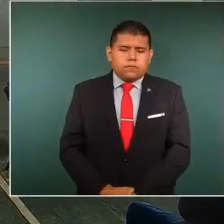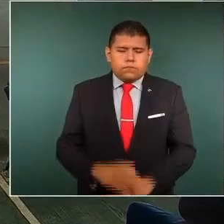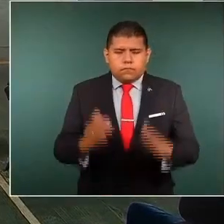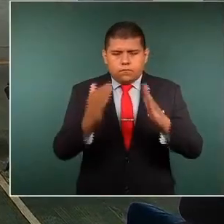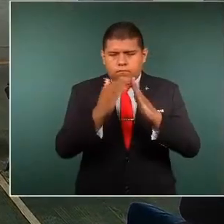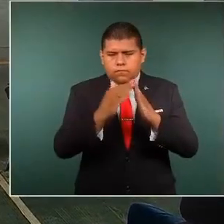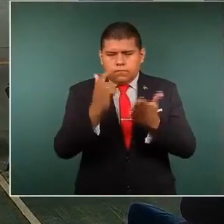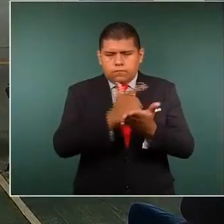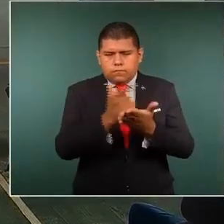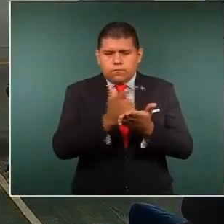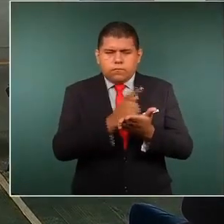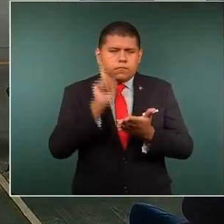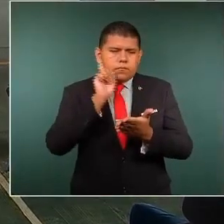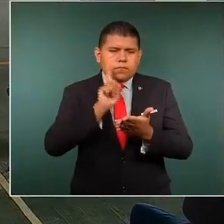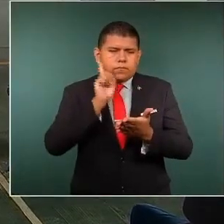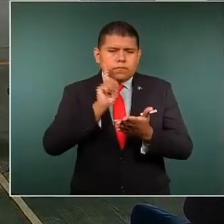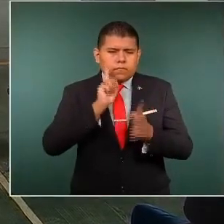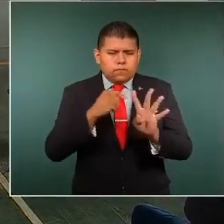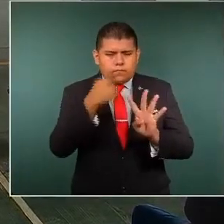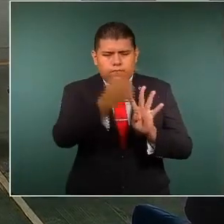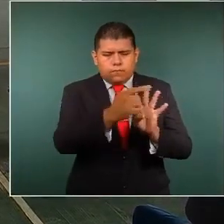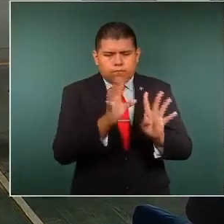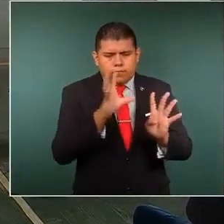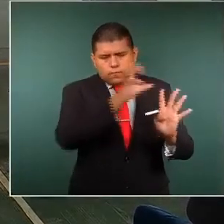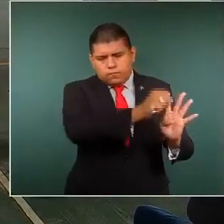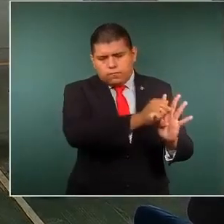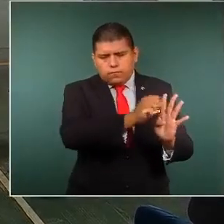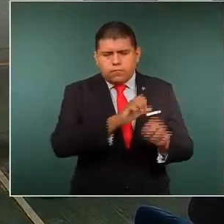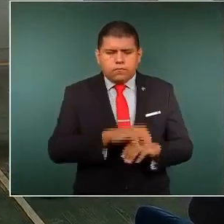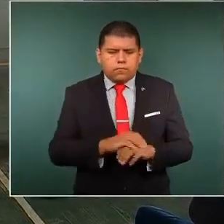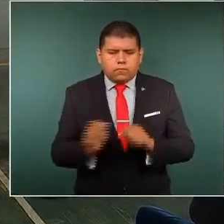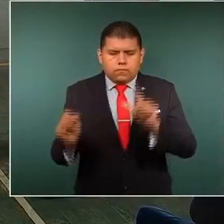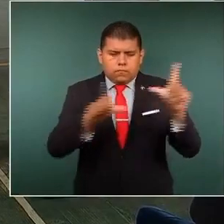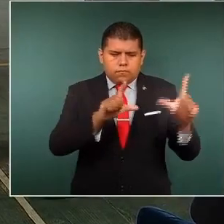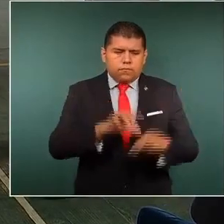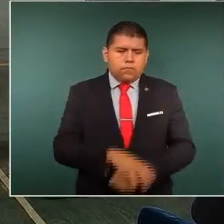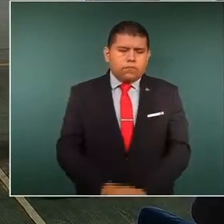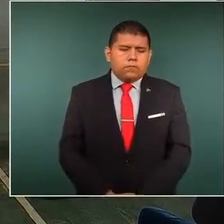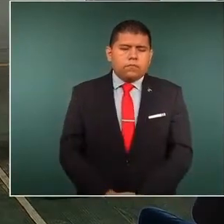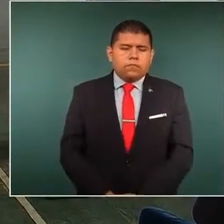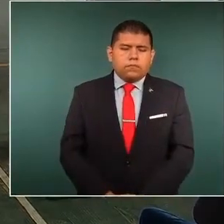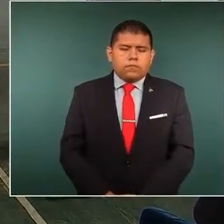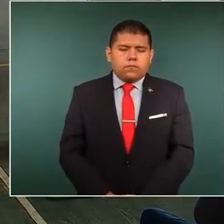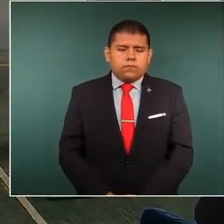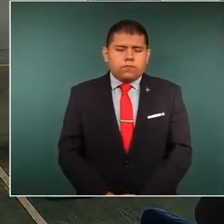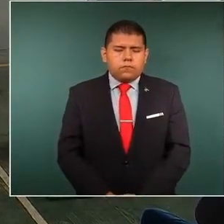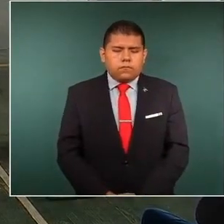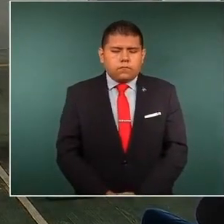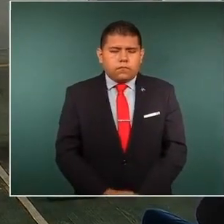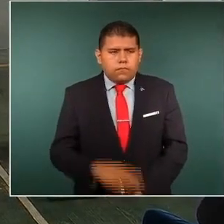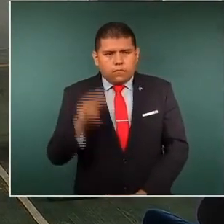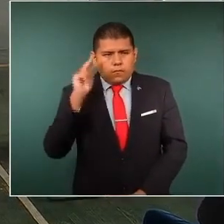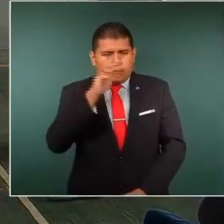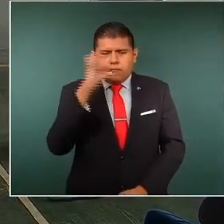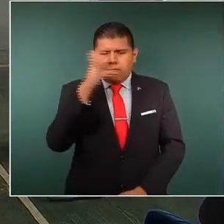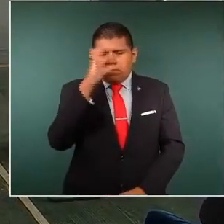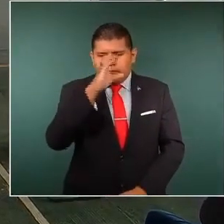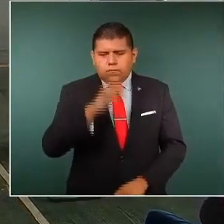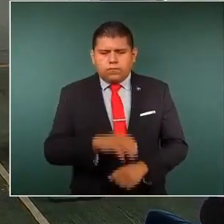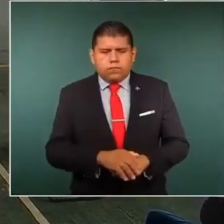mujeres detenidas, una con la orden de aprehensión. Adelante. Este es el informe gráfico, la detención